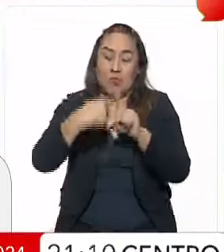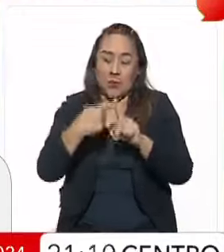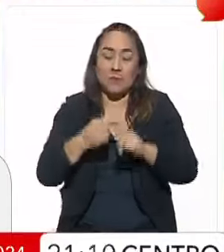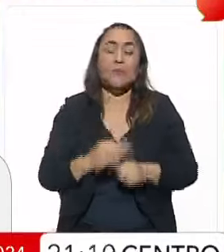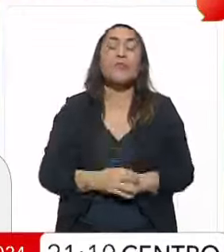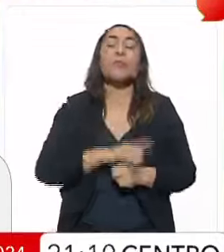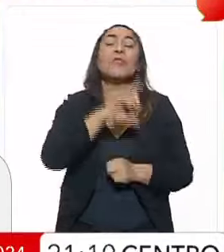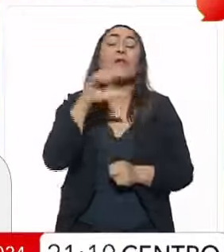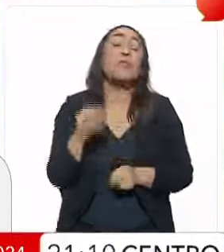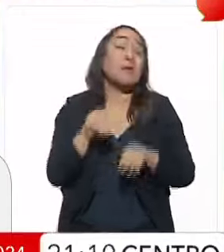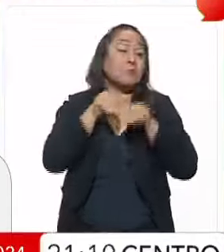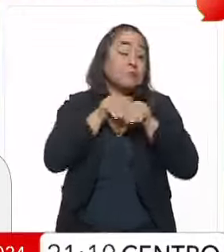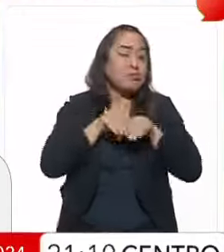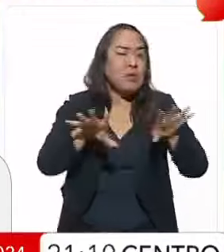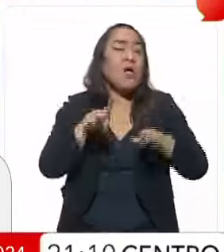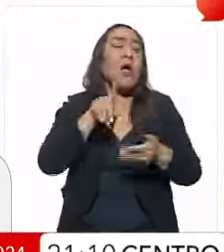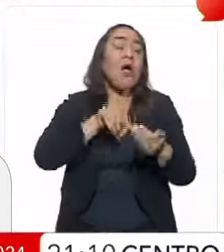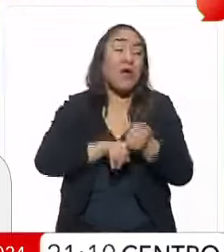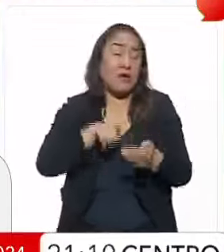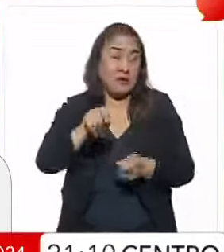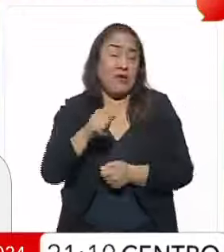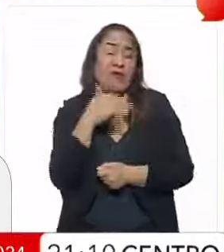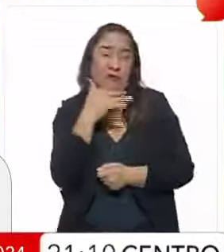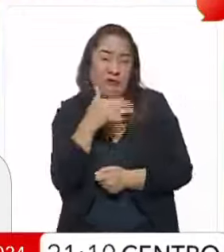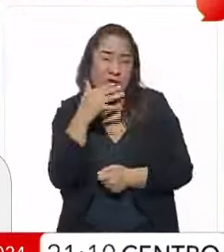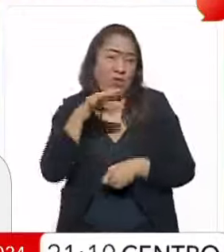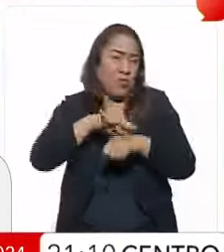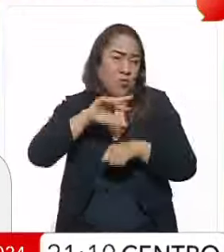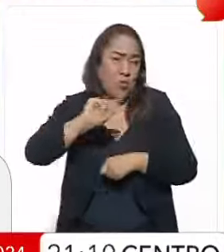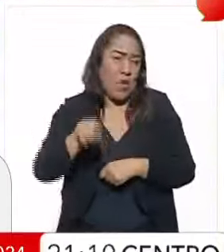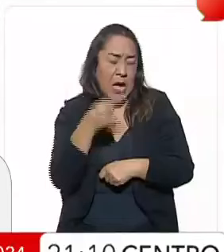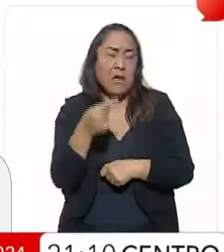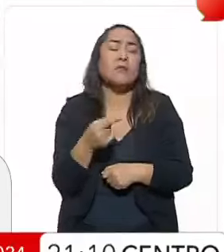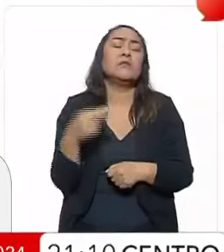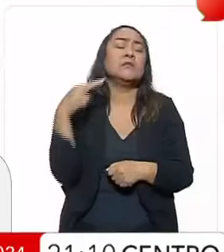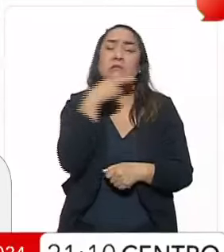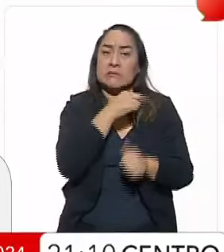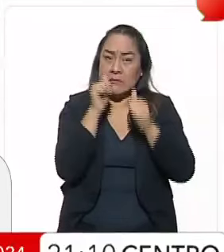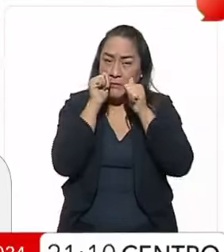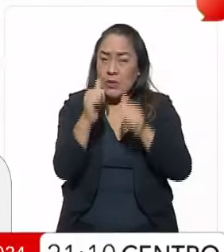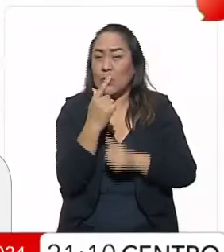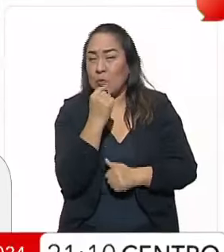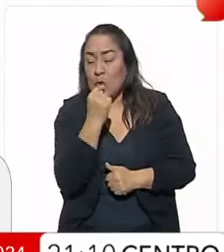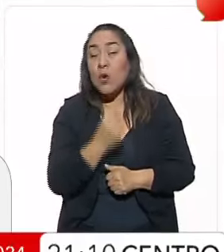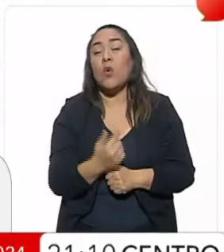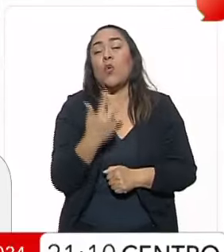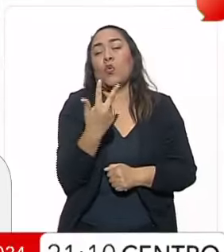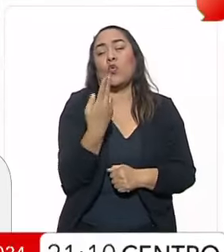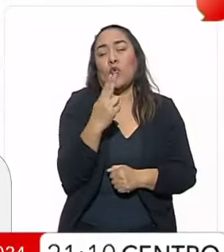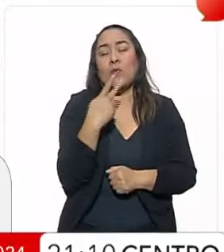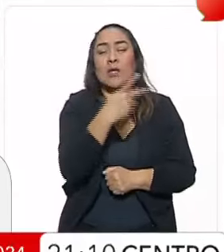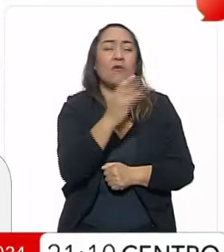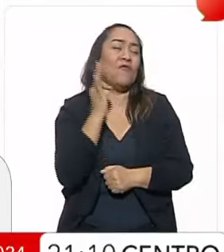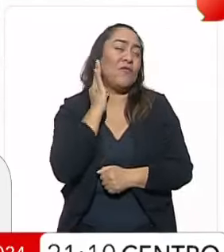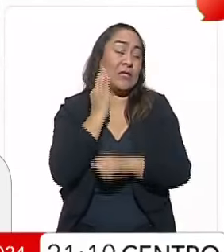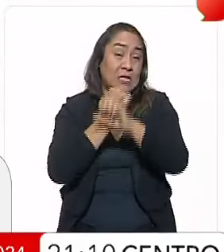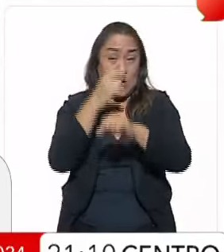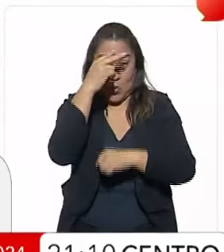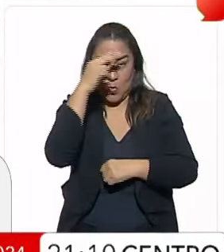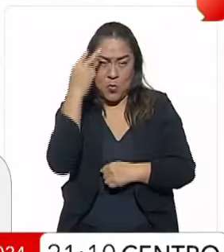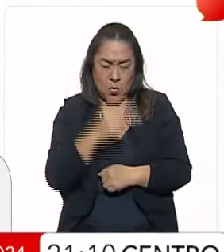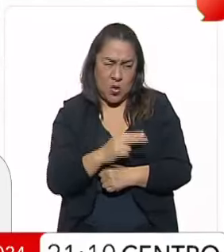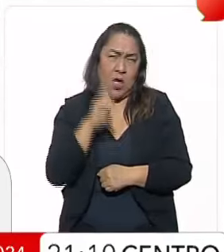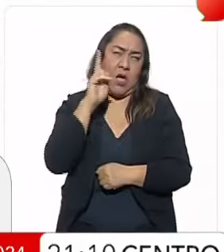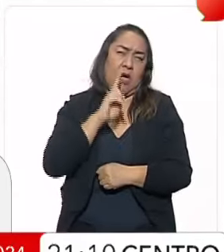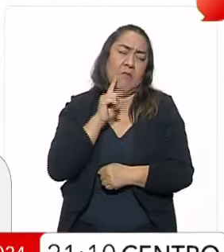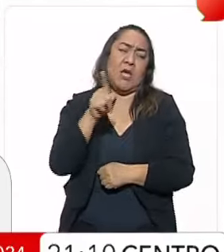La reacción en redes sociales al fraude de Cot generó la respuesta en autoridades. El 8 de noviembre, la Fiscalía General del Estado de Puebla inició